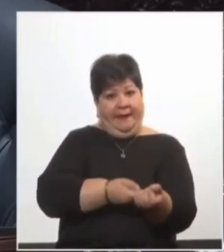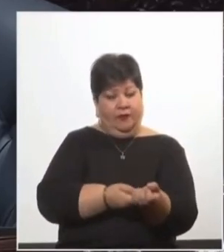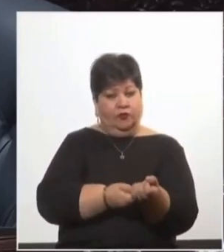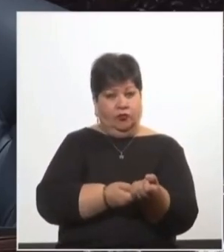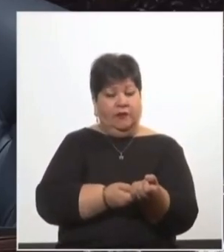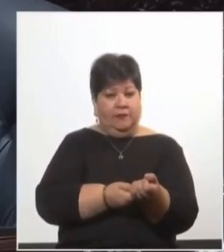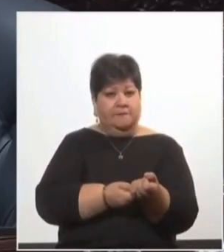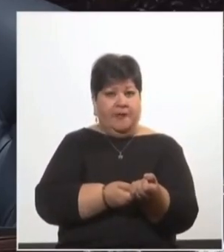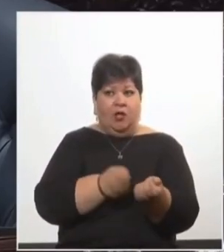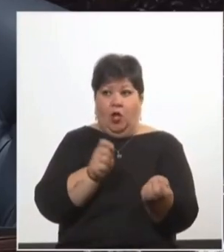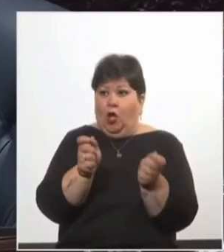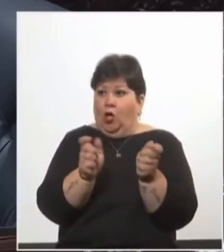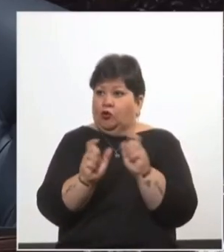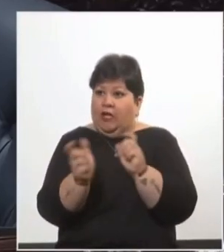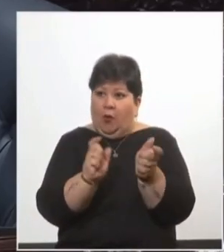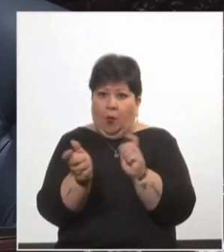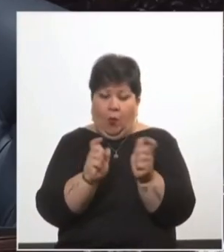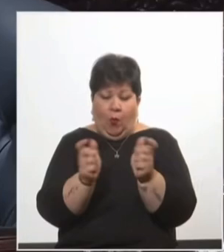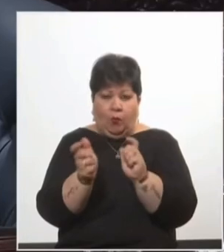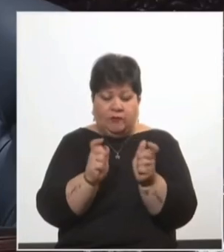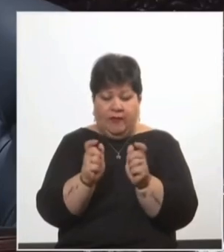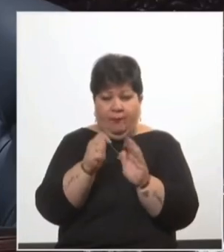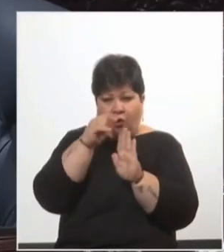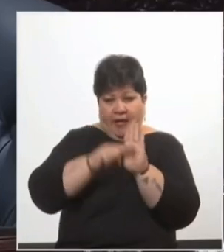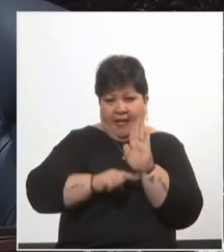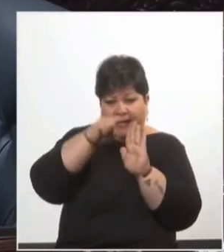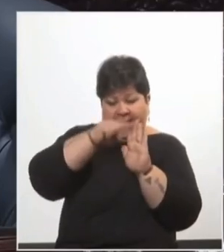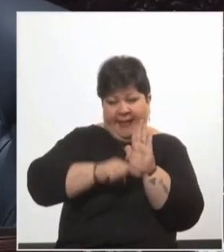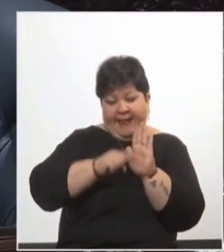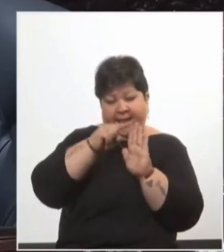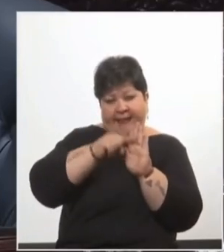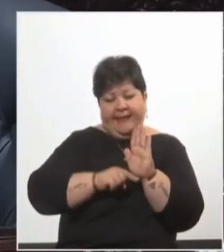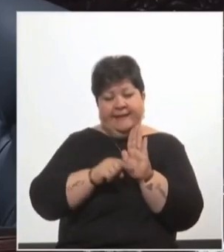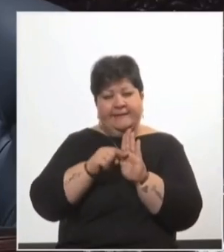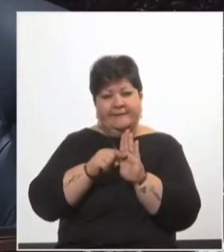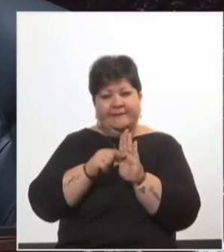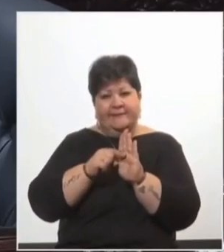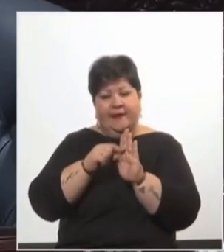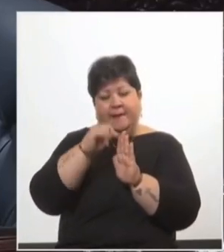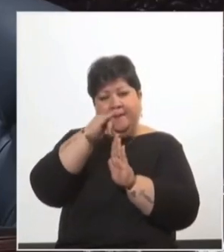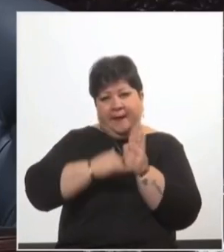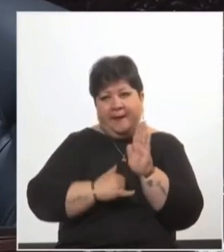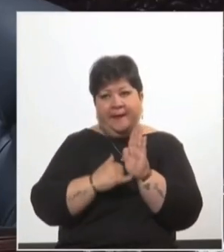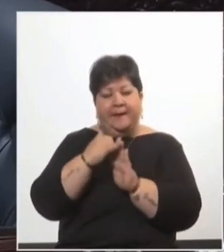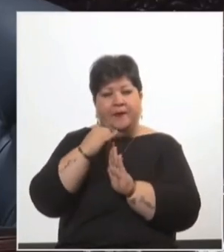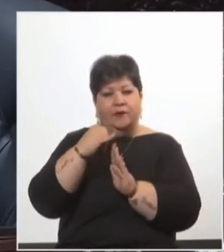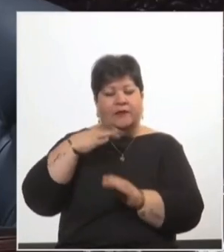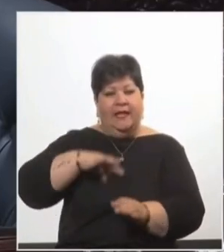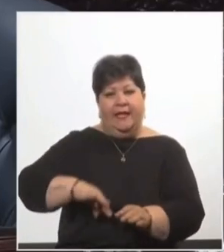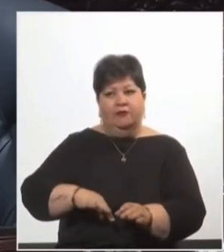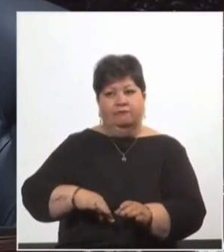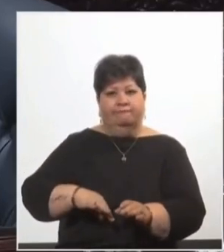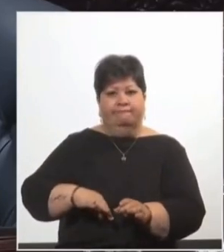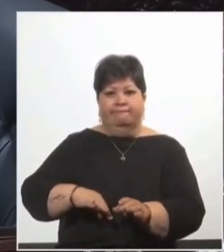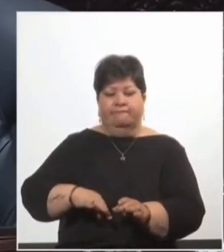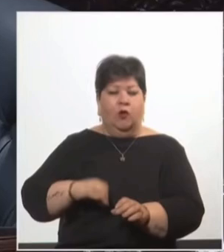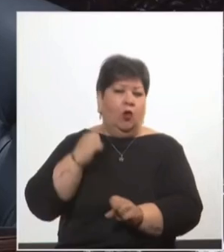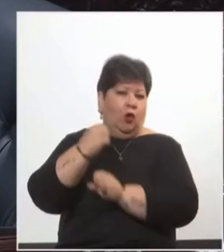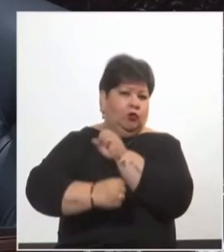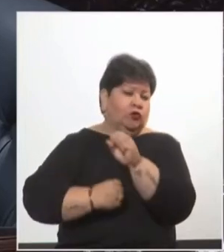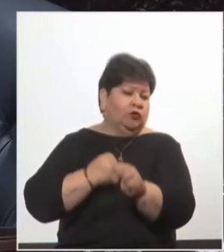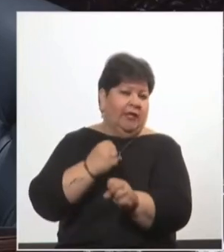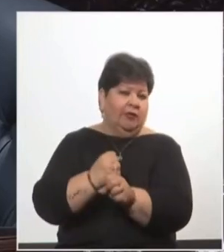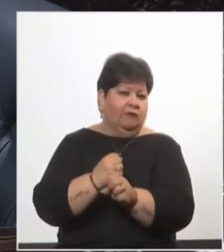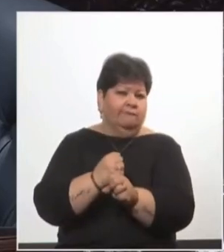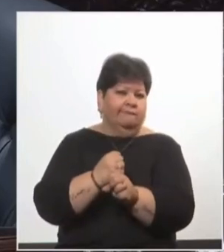ajuste por el índice medio de salarios, ese monto se erosiona con el tiempo y por lo tanto la ayuda a los más vulnerables